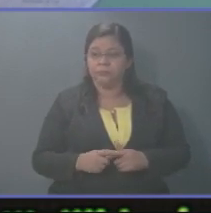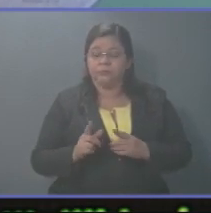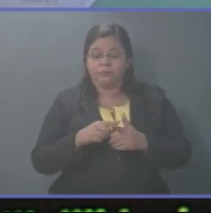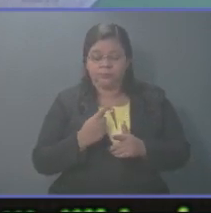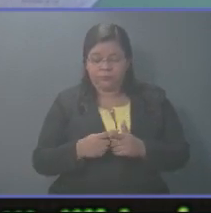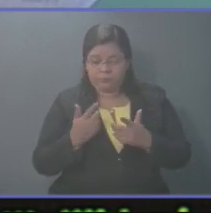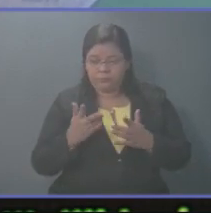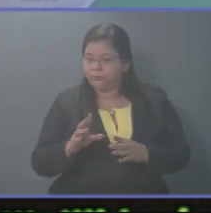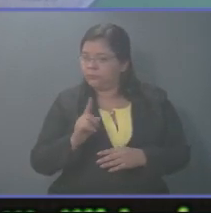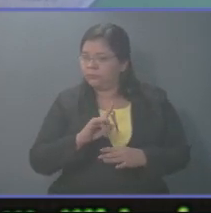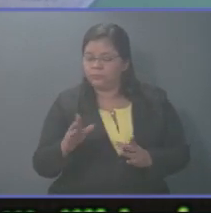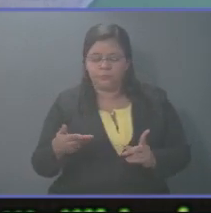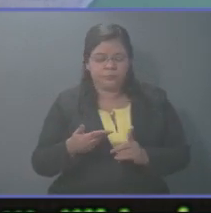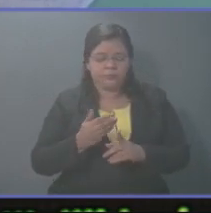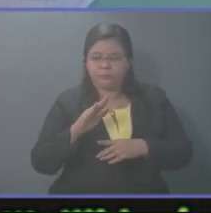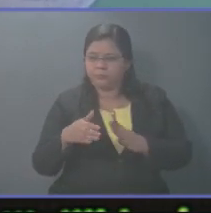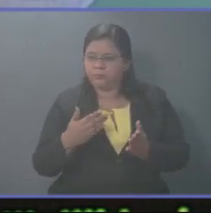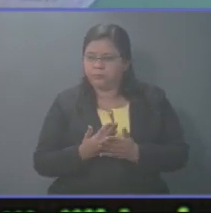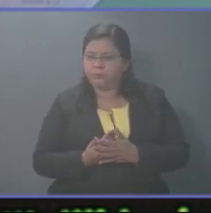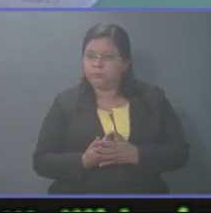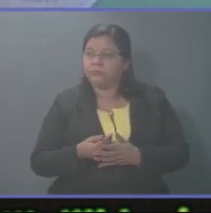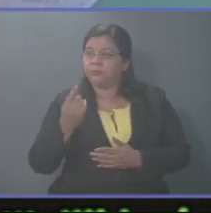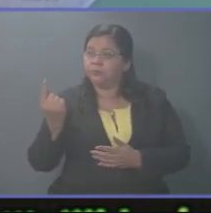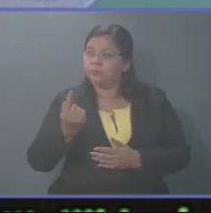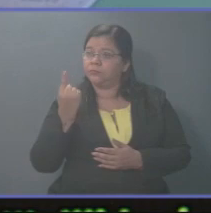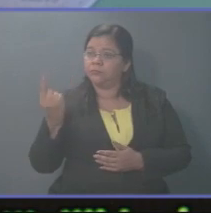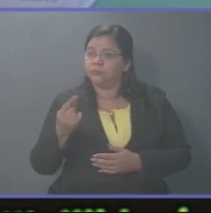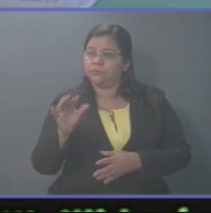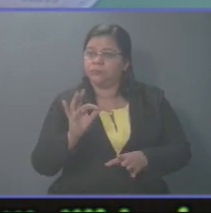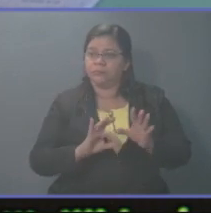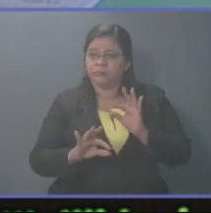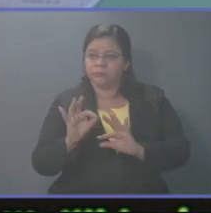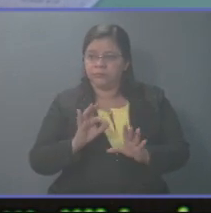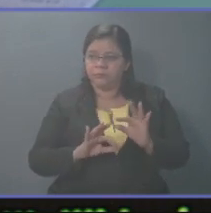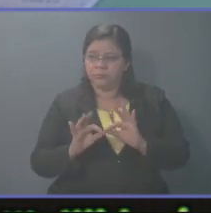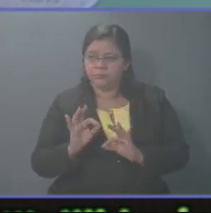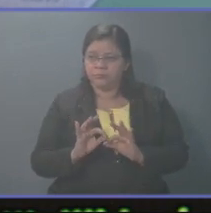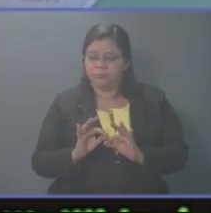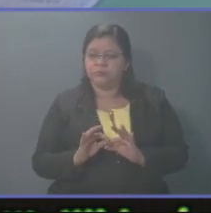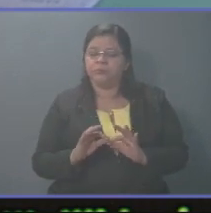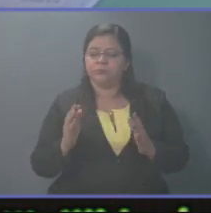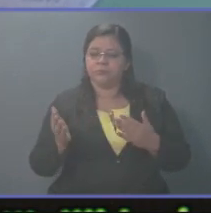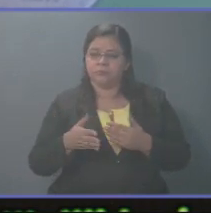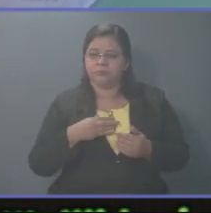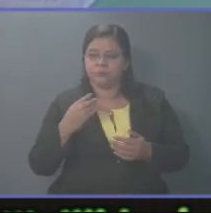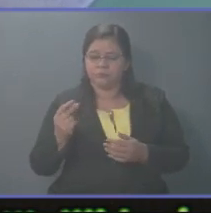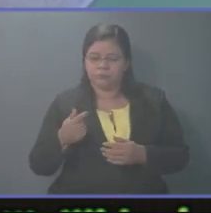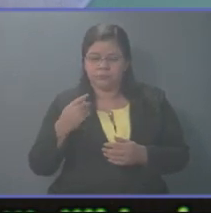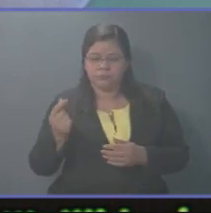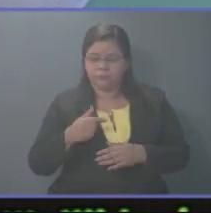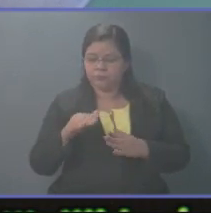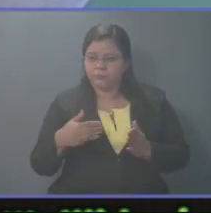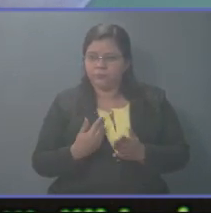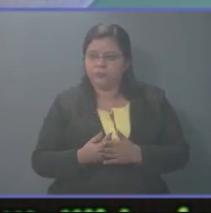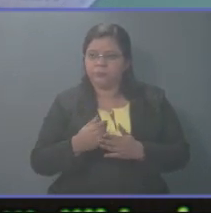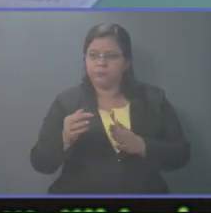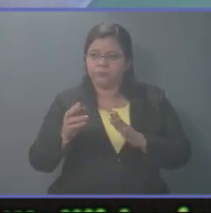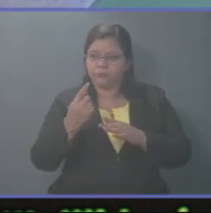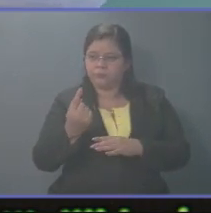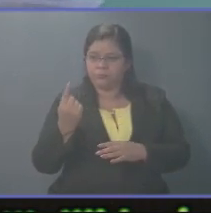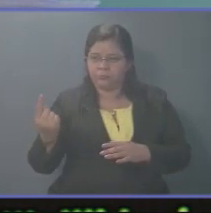no acreditarlos todos, sino tan solo uno de ellos, en aras de facilitar el sufragio de los residentes en